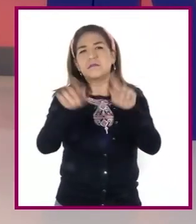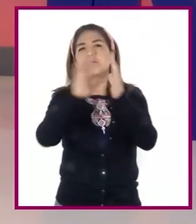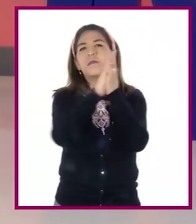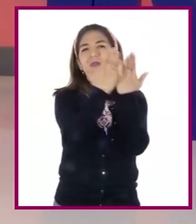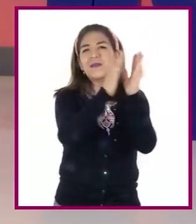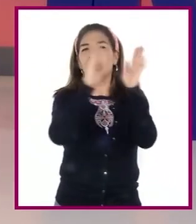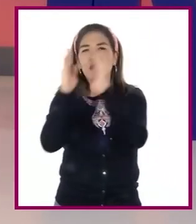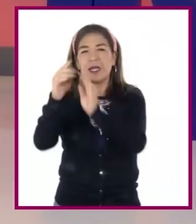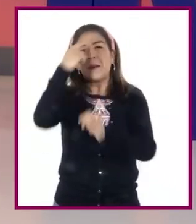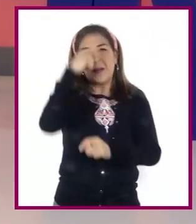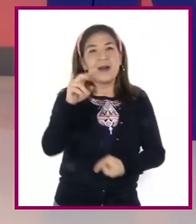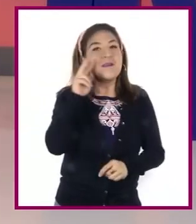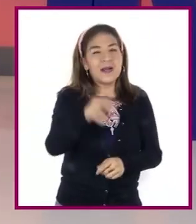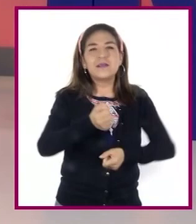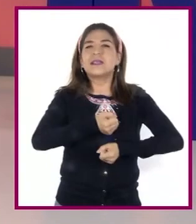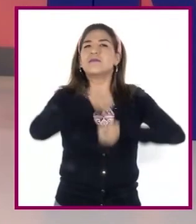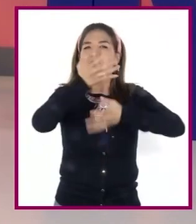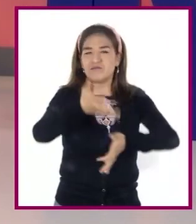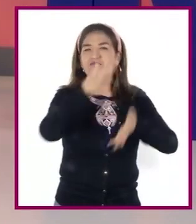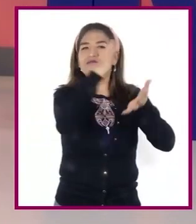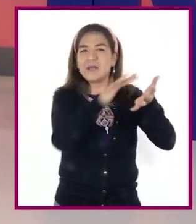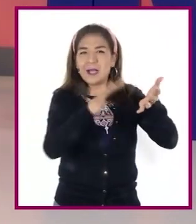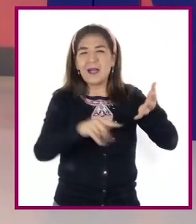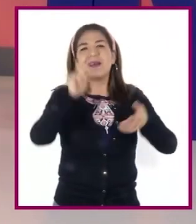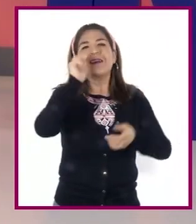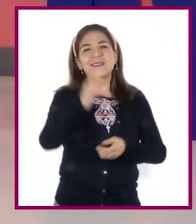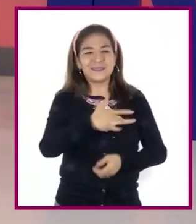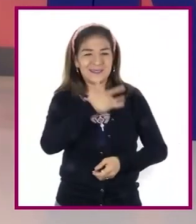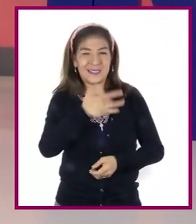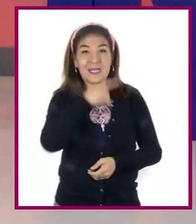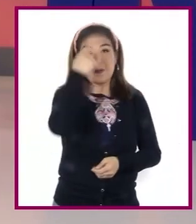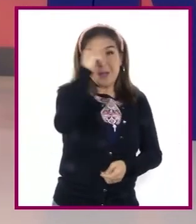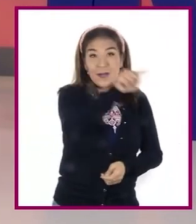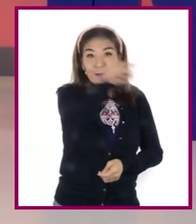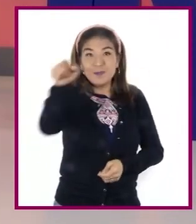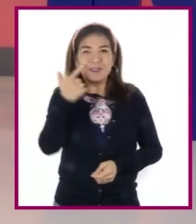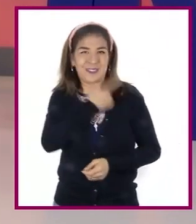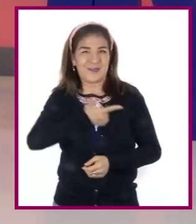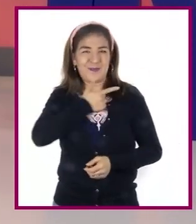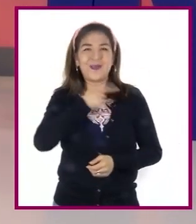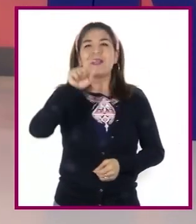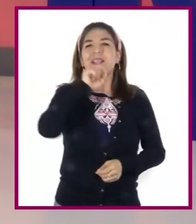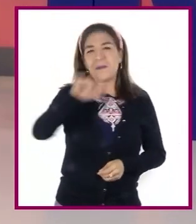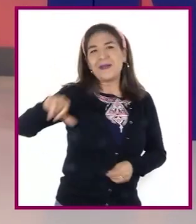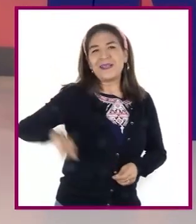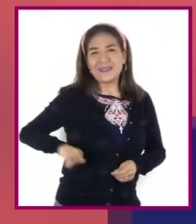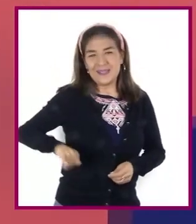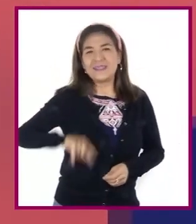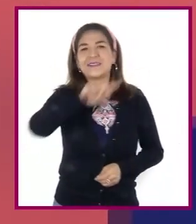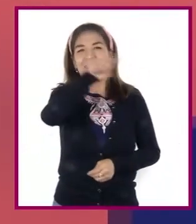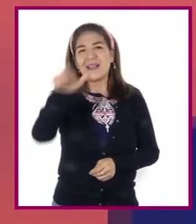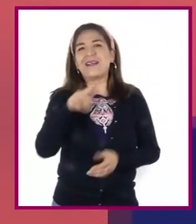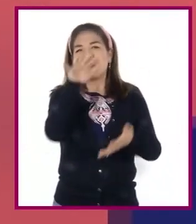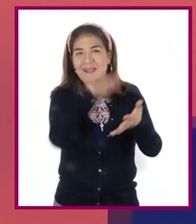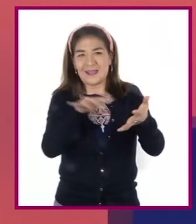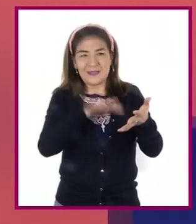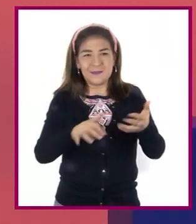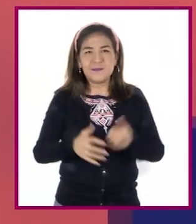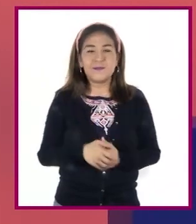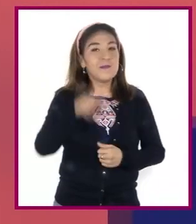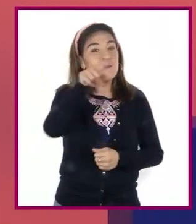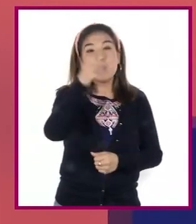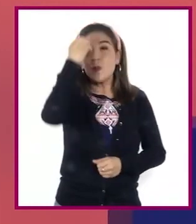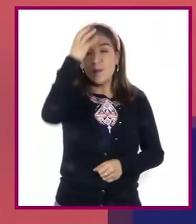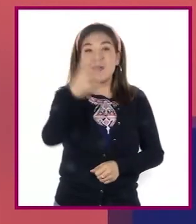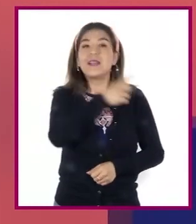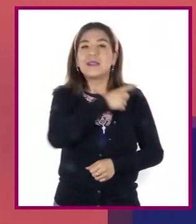bibliotecas para encontrar los textos poéticos que les hablen directamente a ustedes y les resulten interesantes. No olviden tener